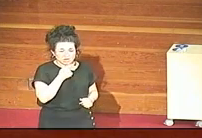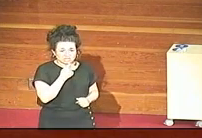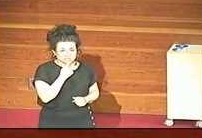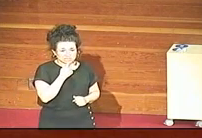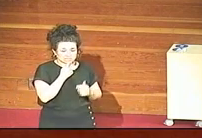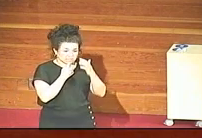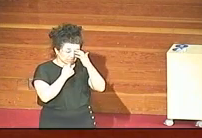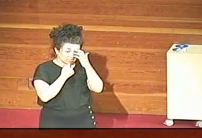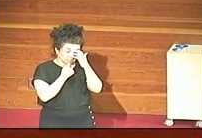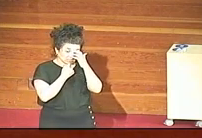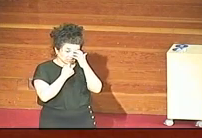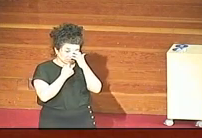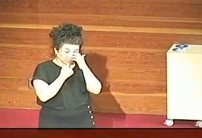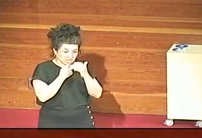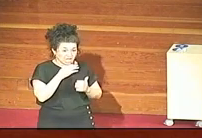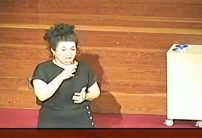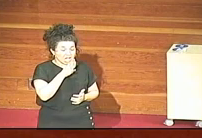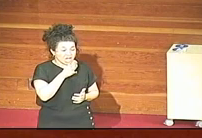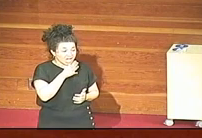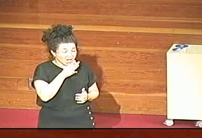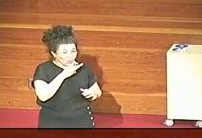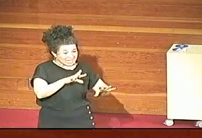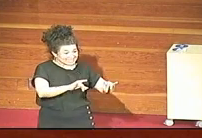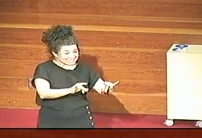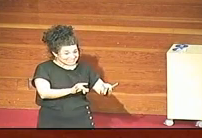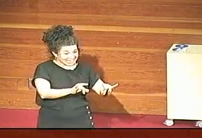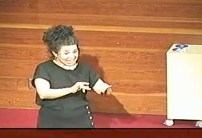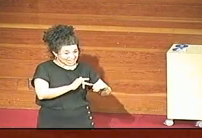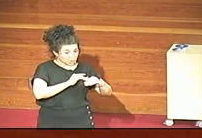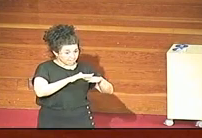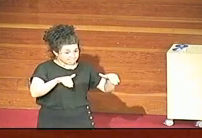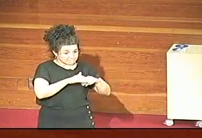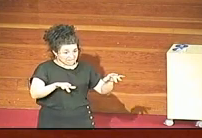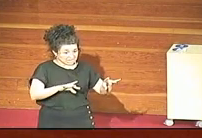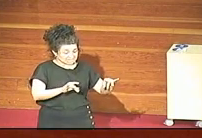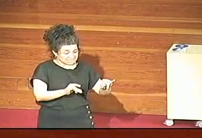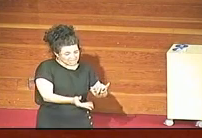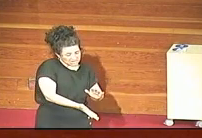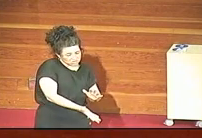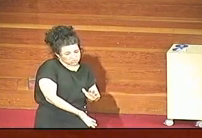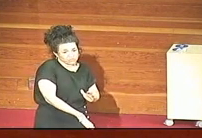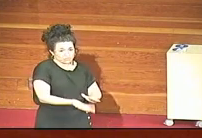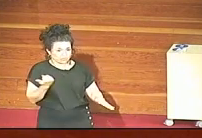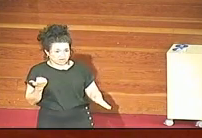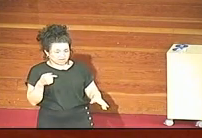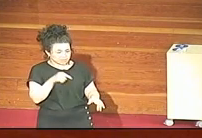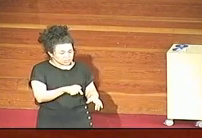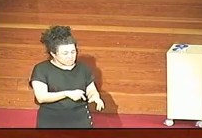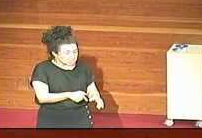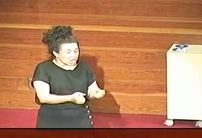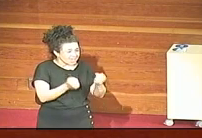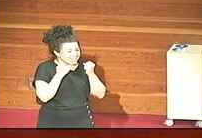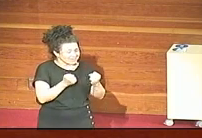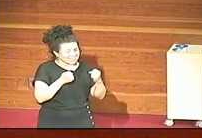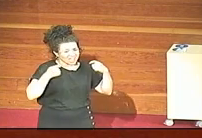se va a de sal y nizar el agua y desalinizar el agua supone una cantidad de energía que nos podemos hacer ni dar